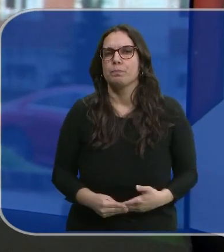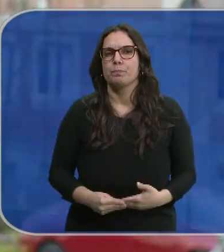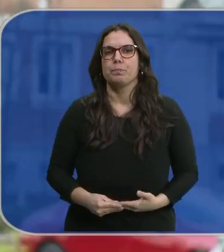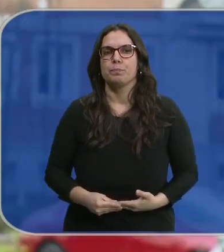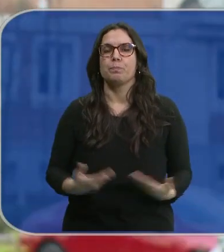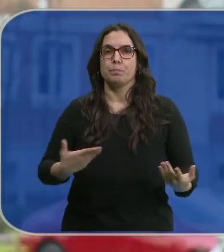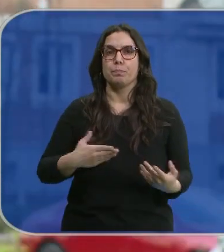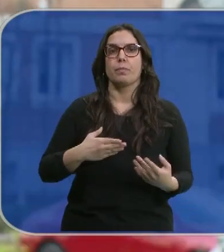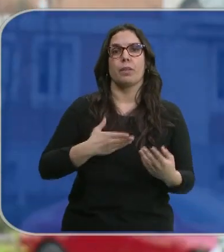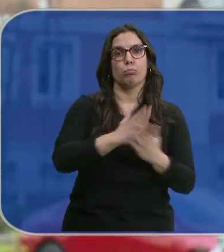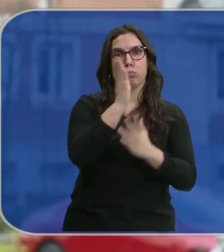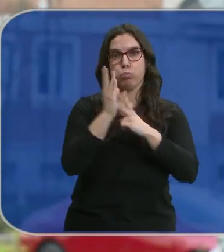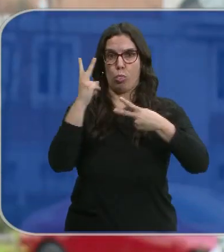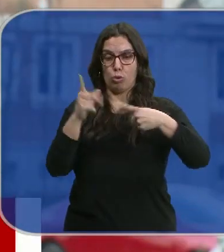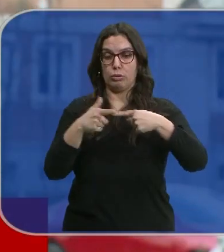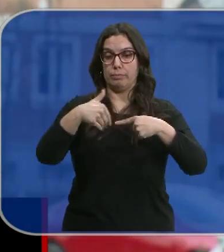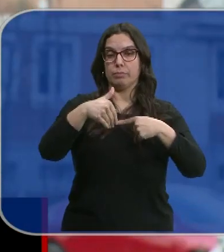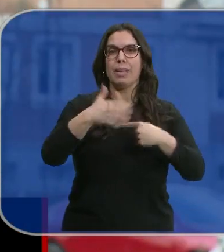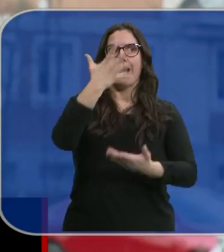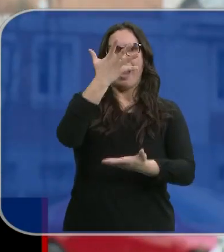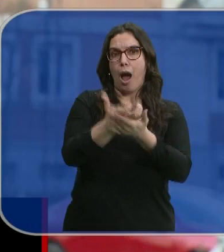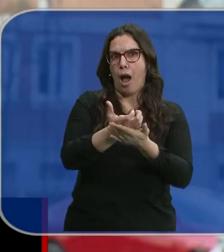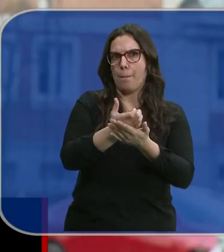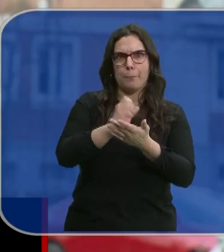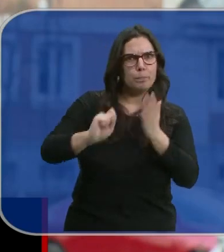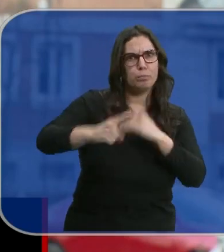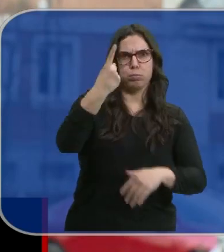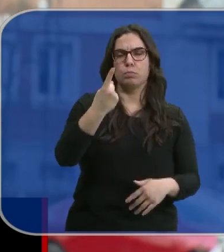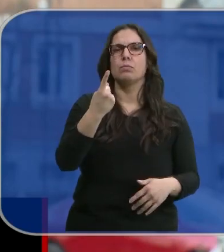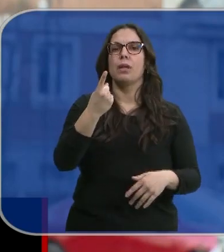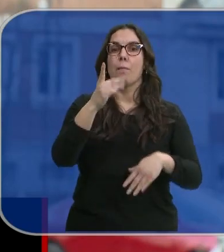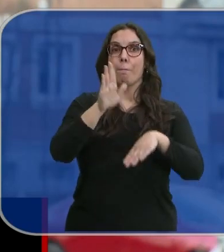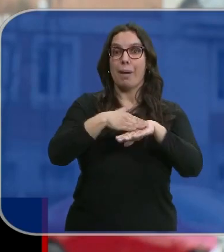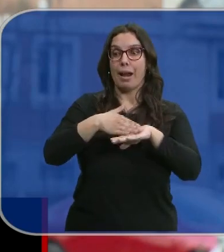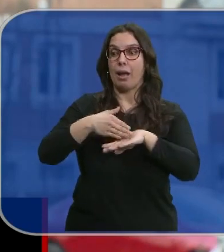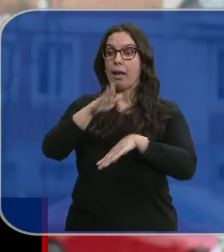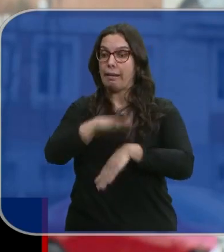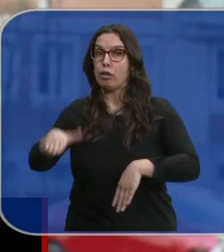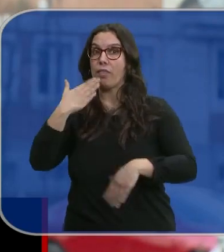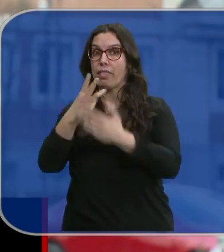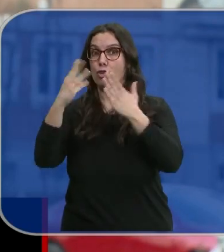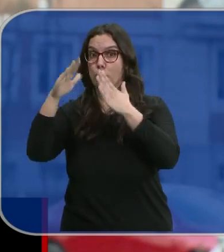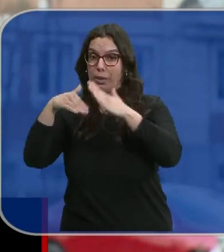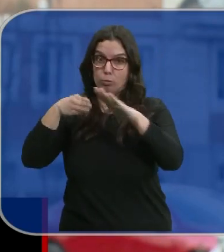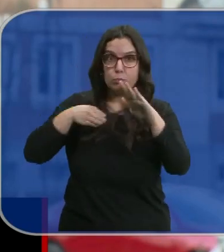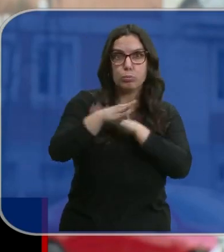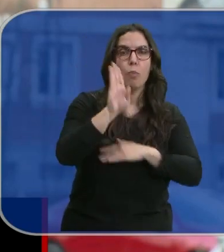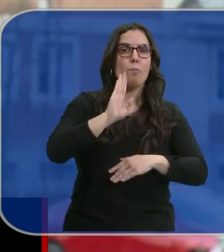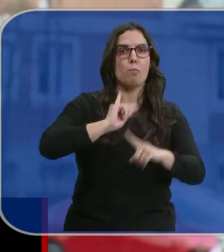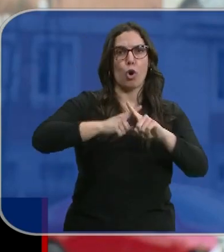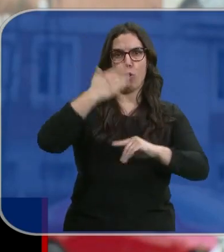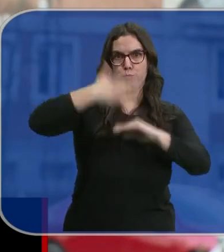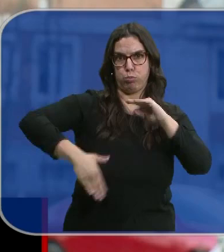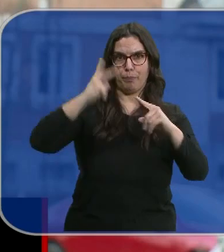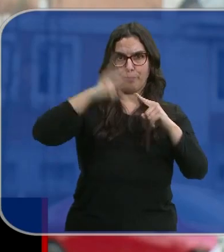Sí, tiene dos pilares. A más corto plazo, una APP pionera que limita el acceso de los menores al porno. También contempla